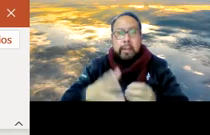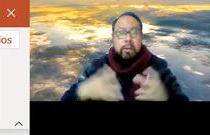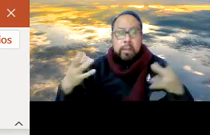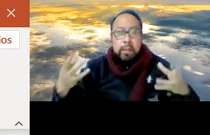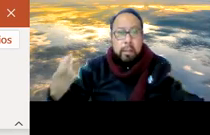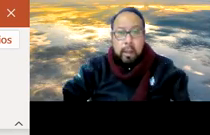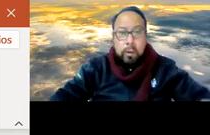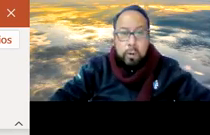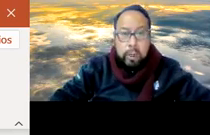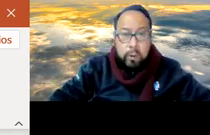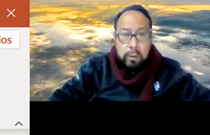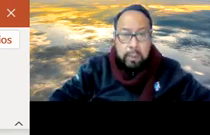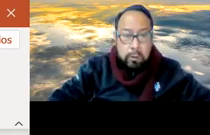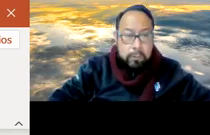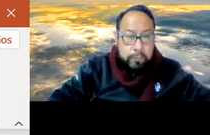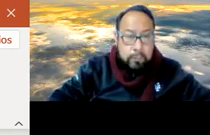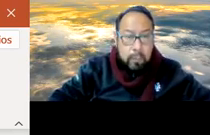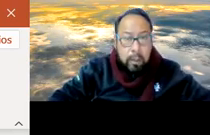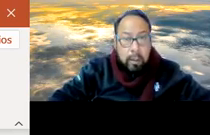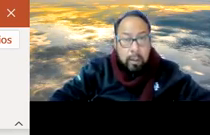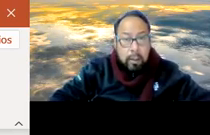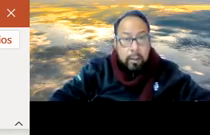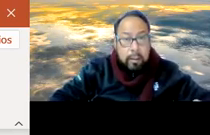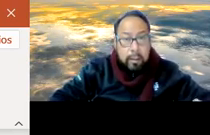una medalla, no sé, algún otro reconocimiento.